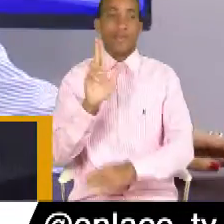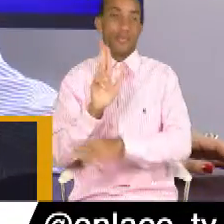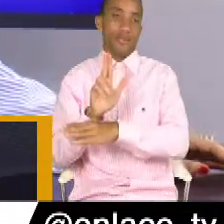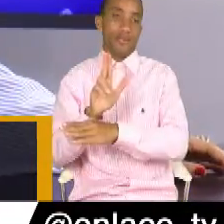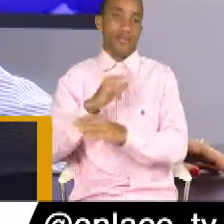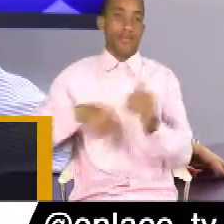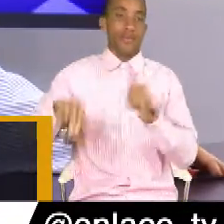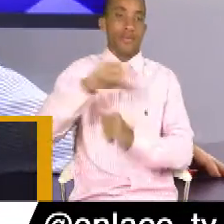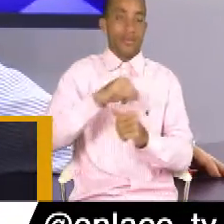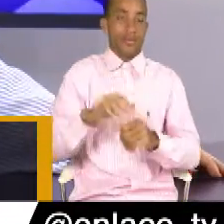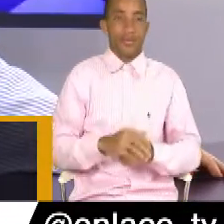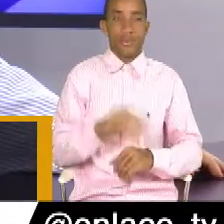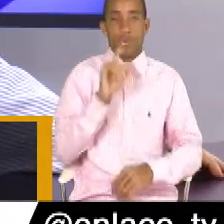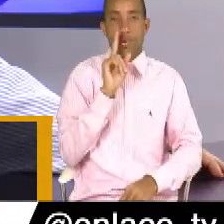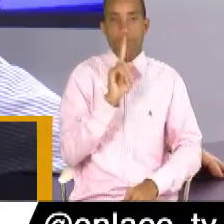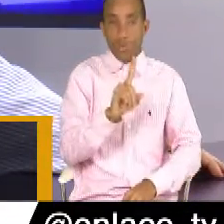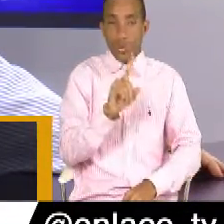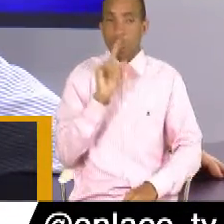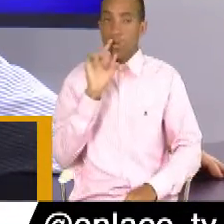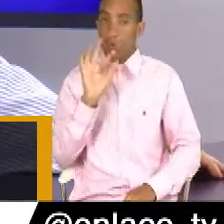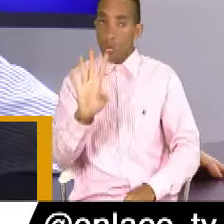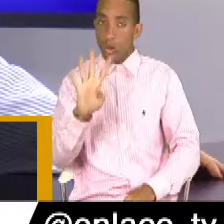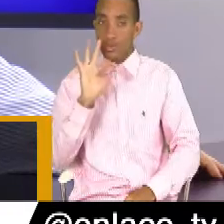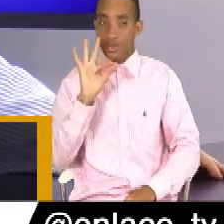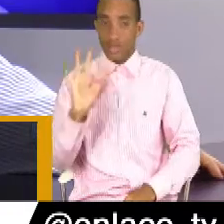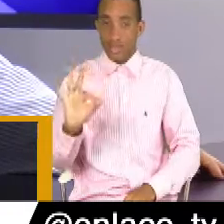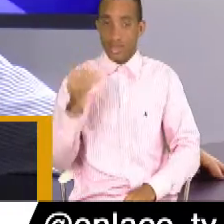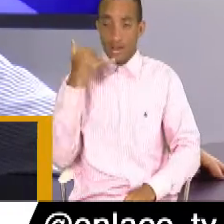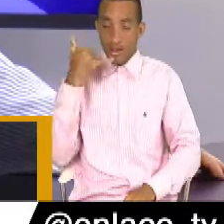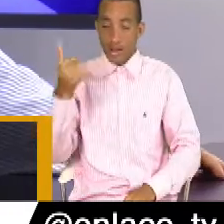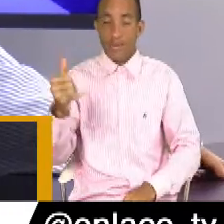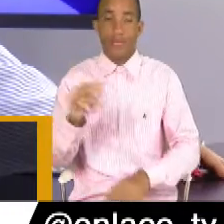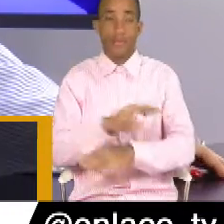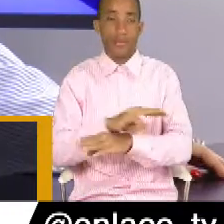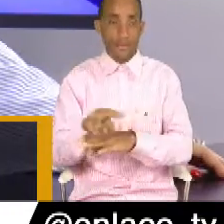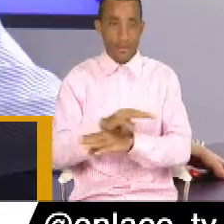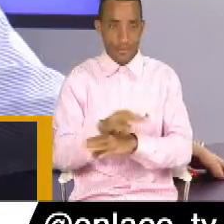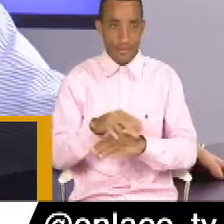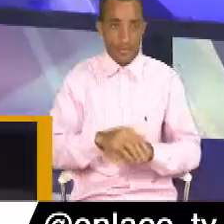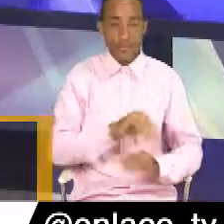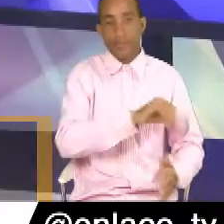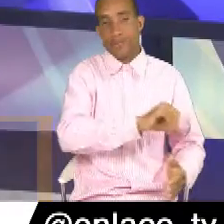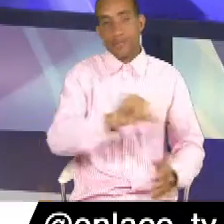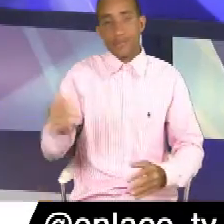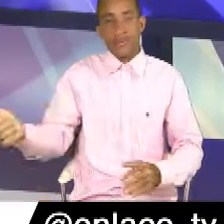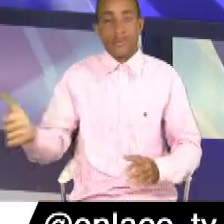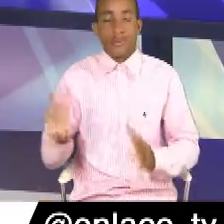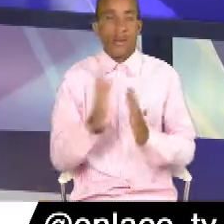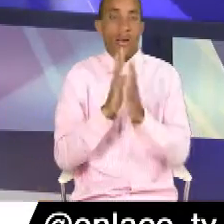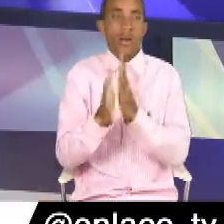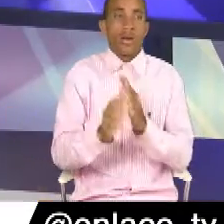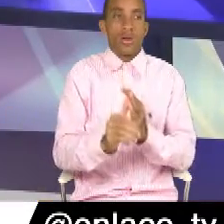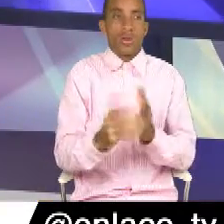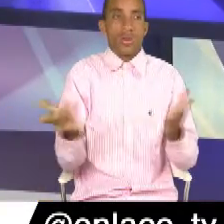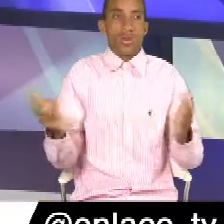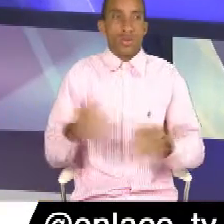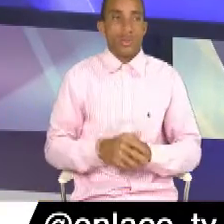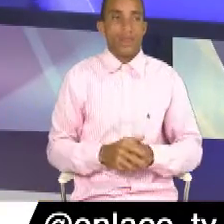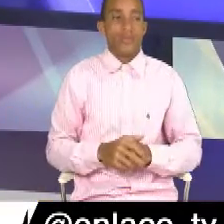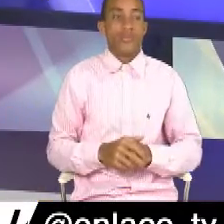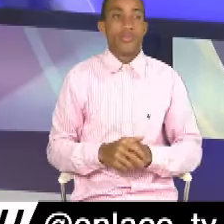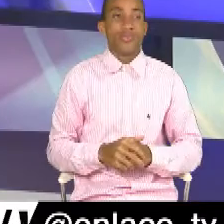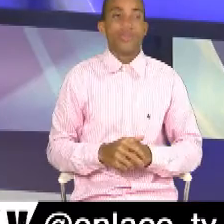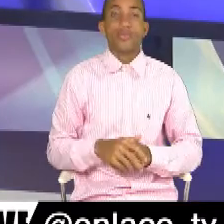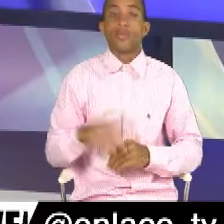línea 143 de atención de la Personería Municipal. En otras noticias, tenemos para ustedes otros casos, como por ejemplo el de las autoridades